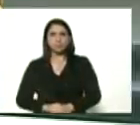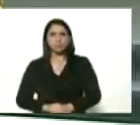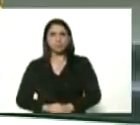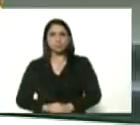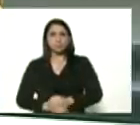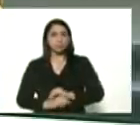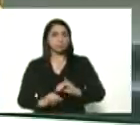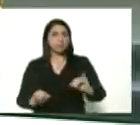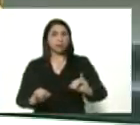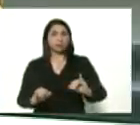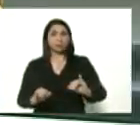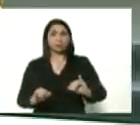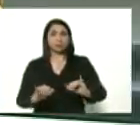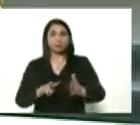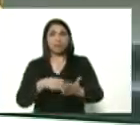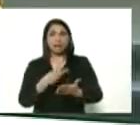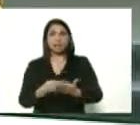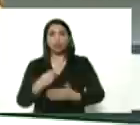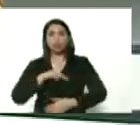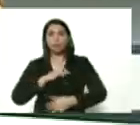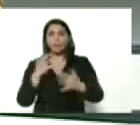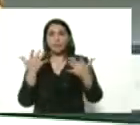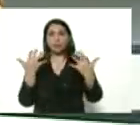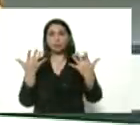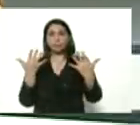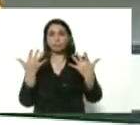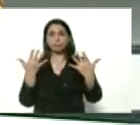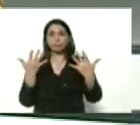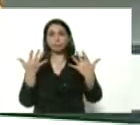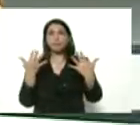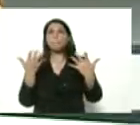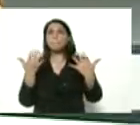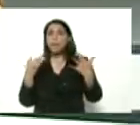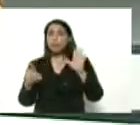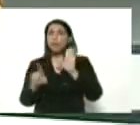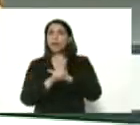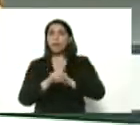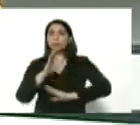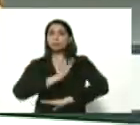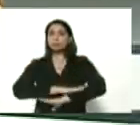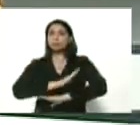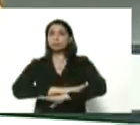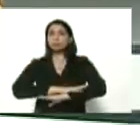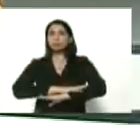Han caído en nuestras manos, en las manos de la ley y del orden,